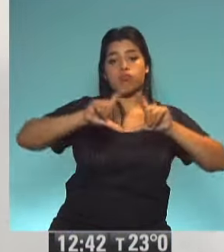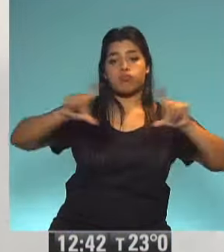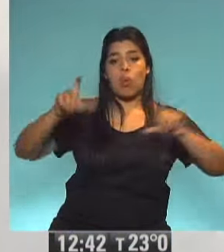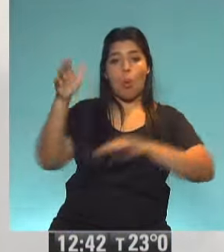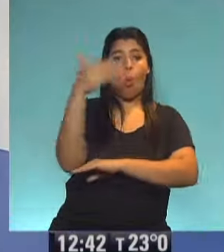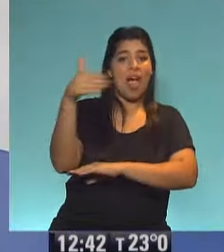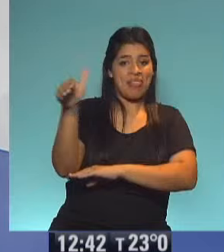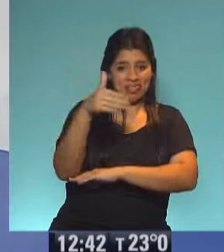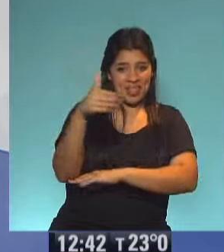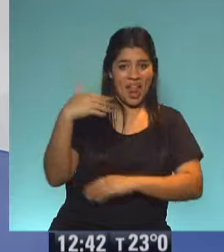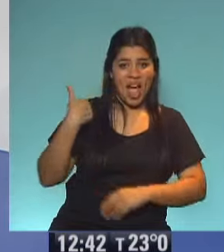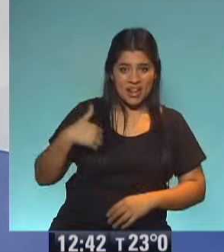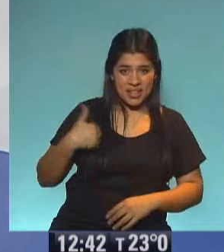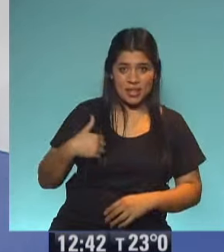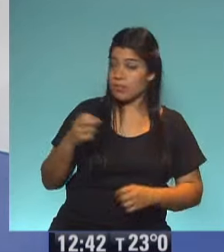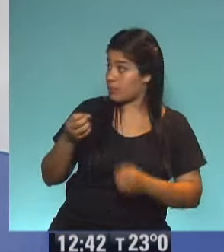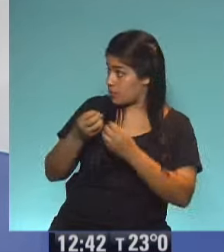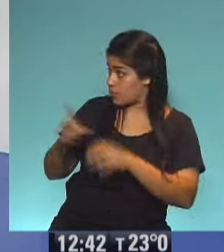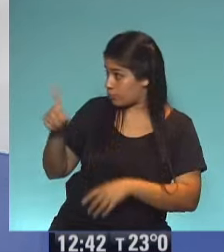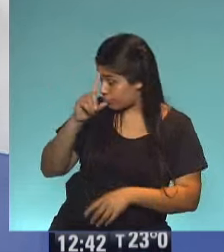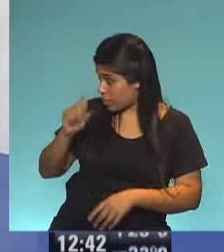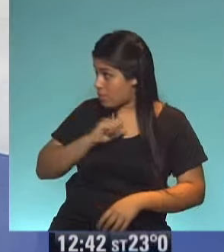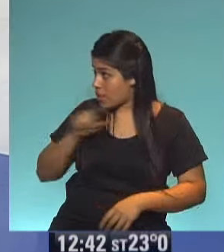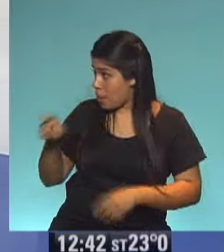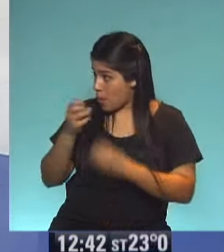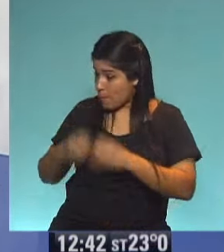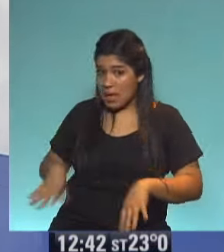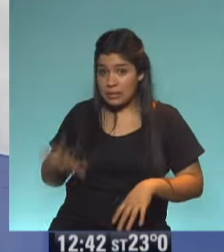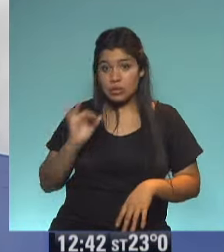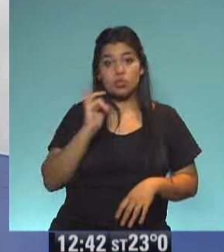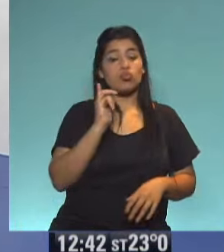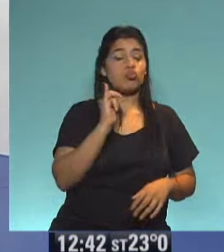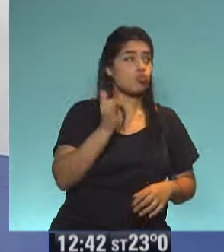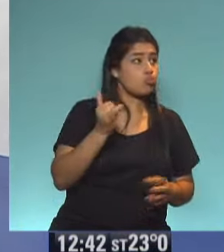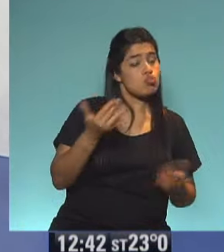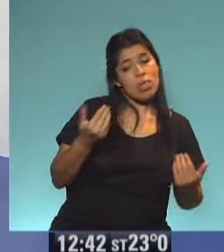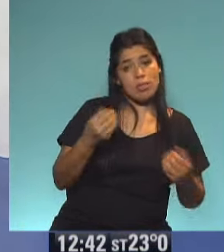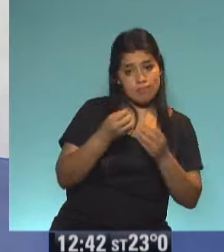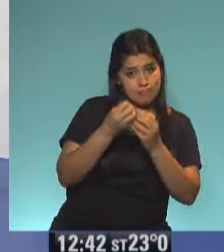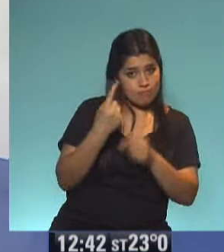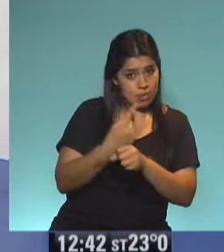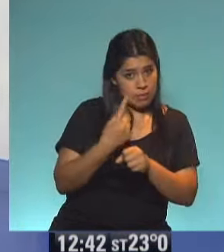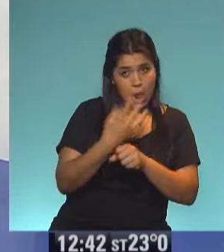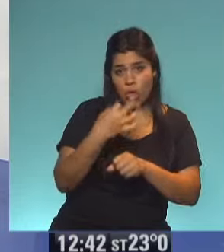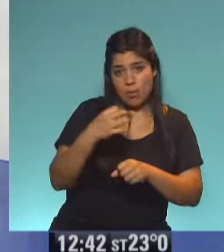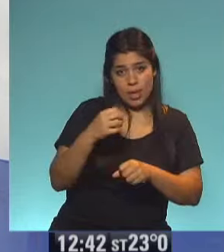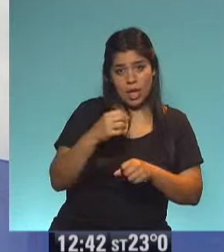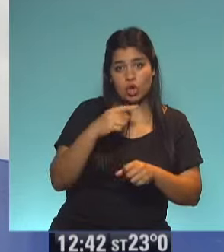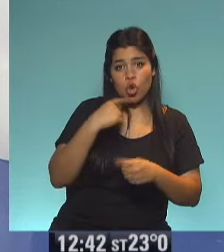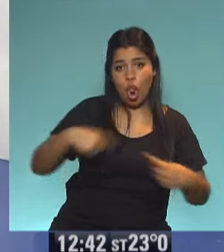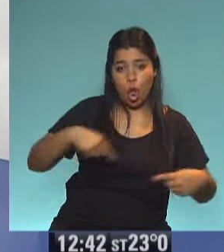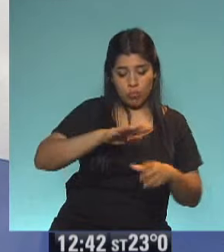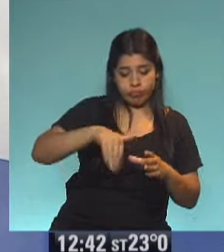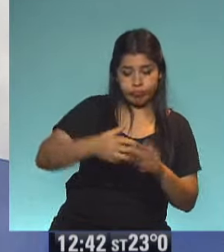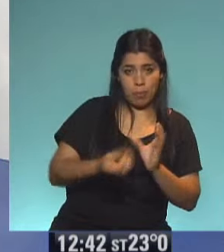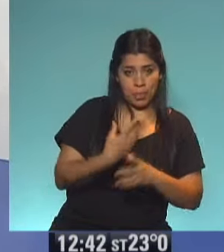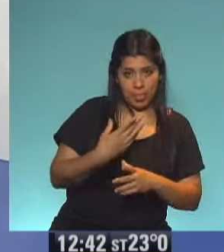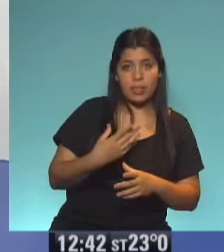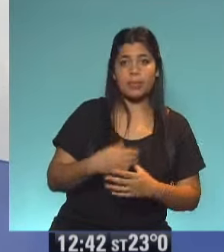proponiendo más cosas. ¿Te animás a empezar la bandera? Así, primero vamos a armar el color de la bandera. Ahí está, hacemos la bandera.